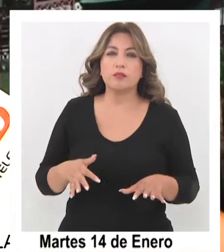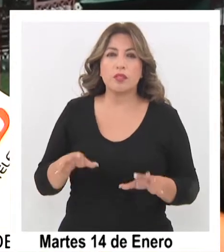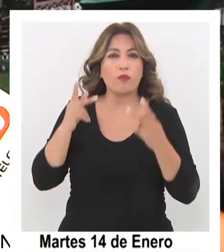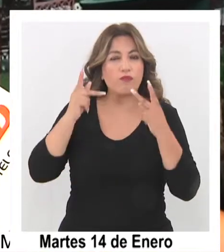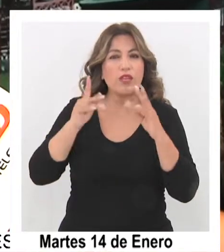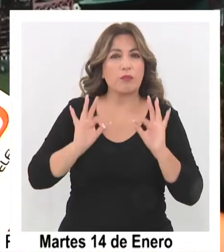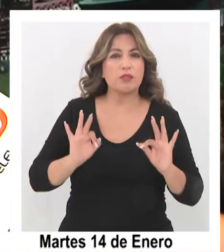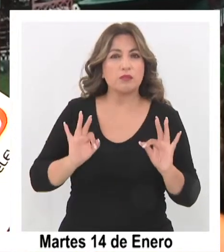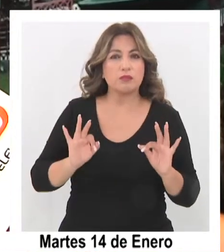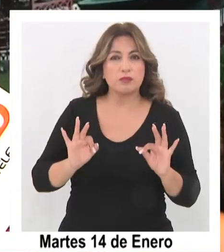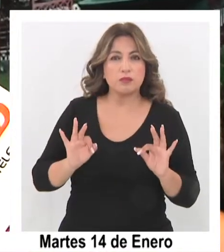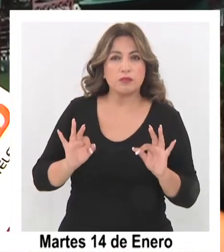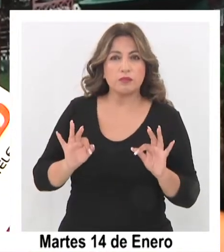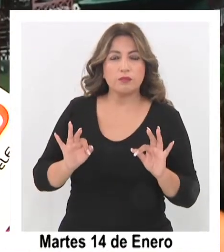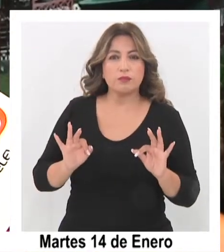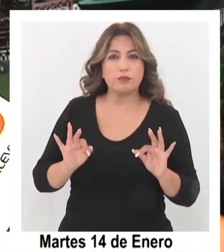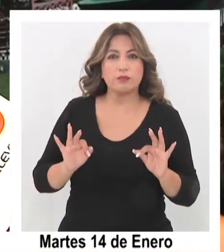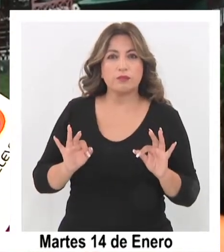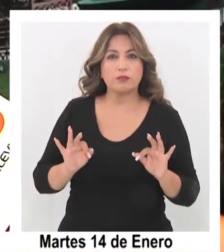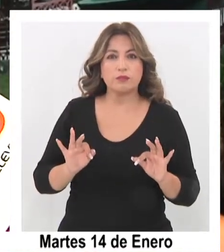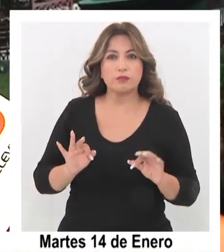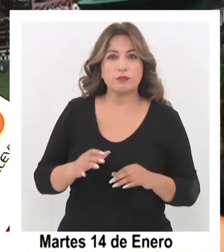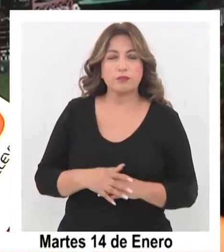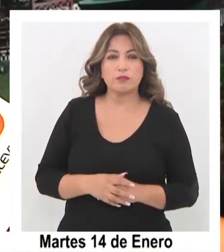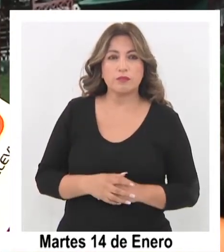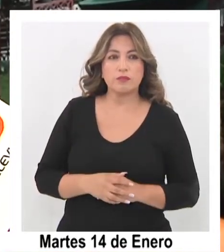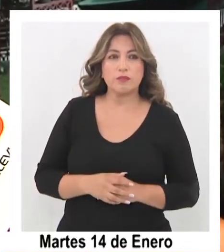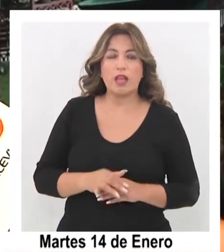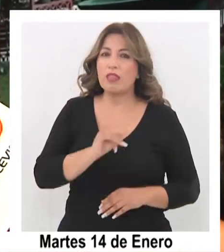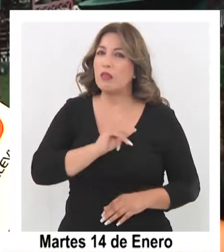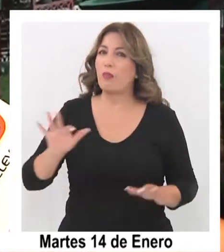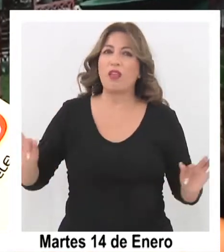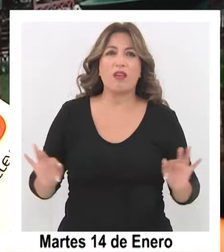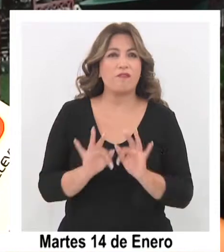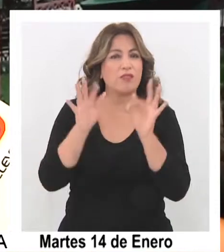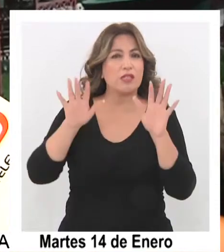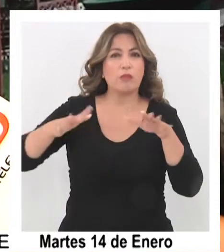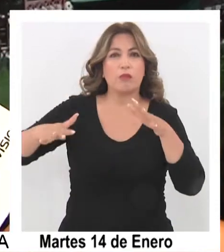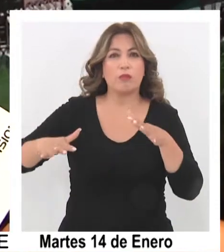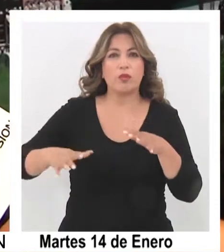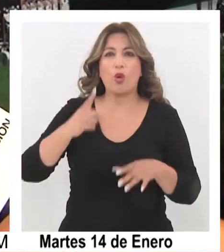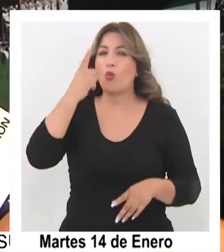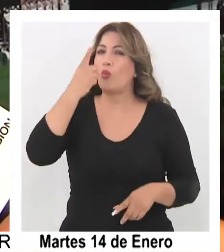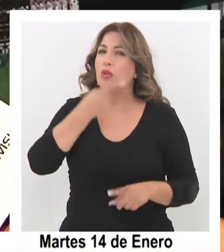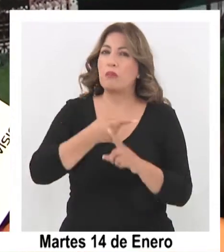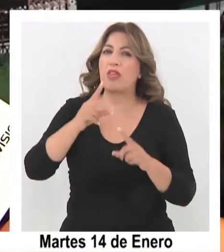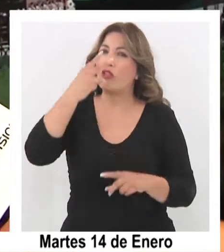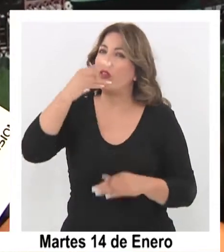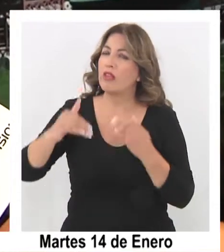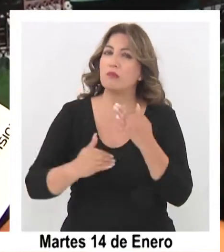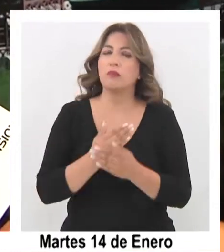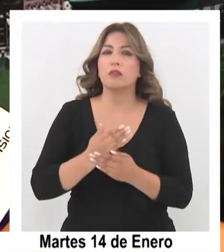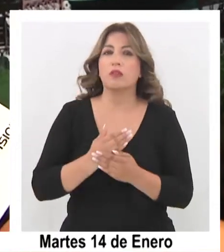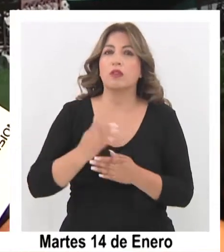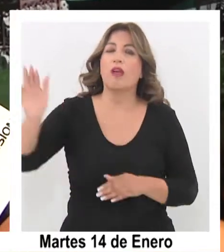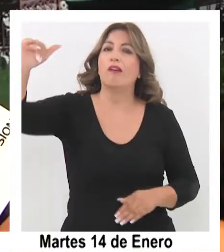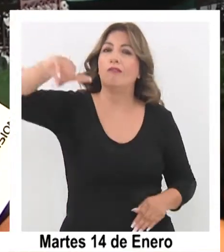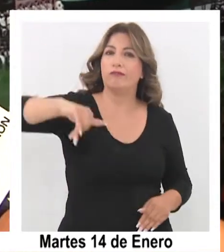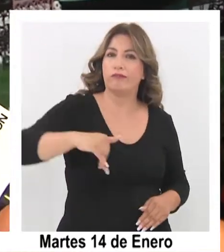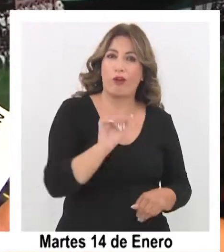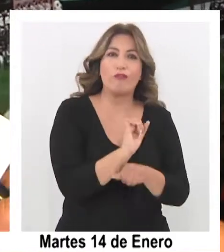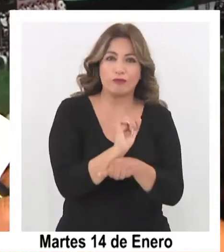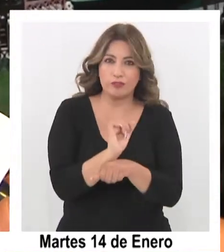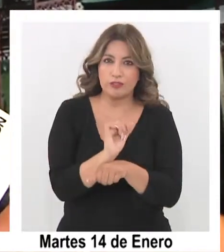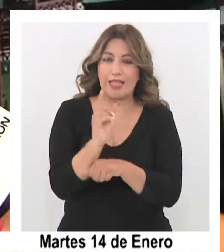salidas especiales. Después de las actividades que hay que terminan aproximadamente a las 8.30 o 2 de la madrugada